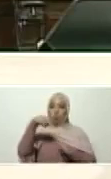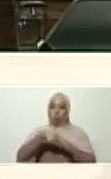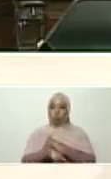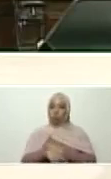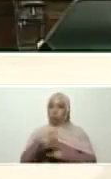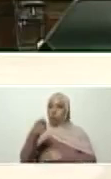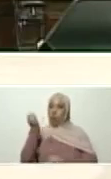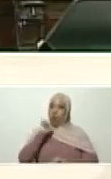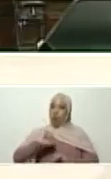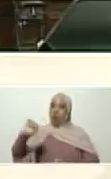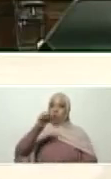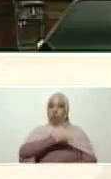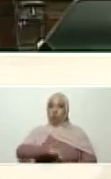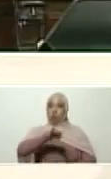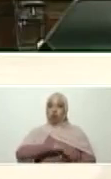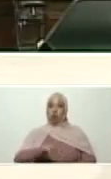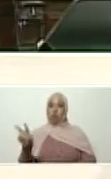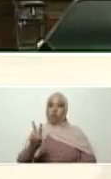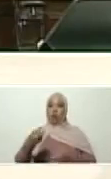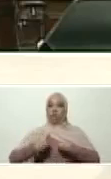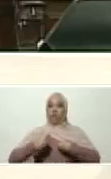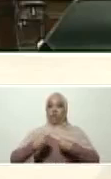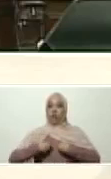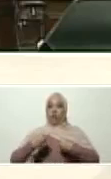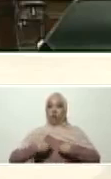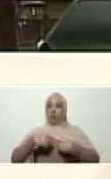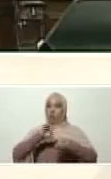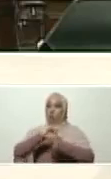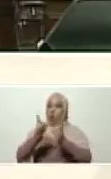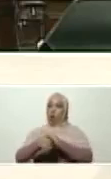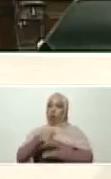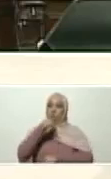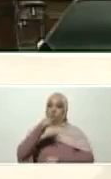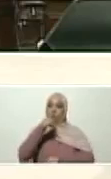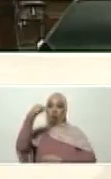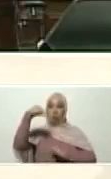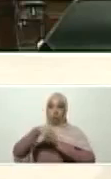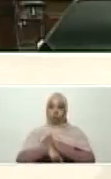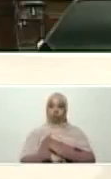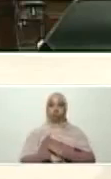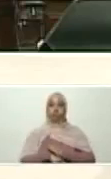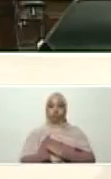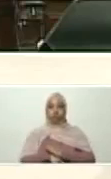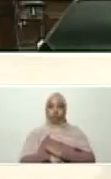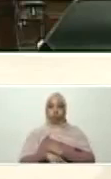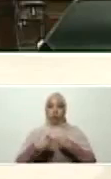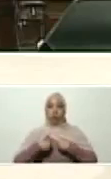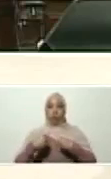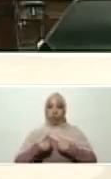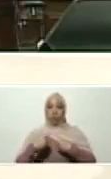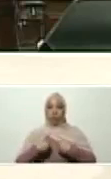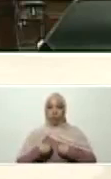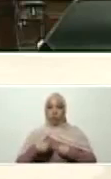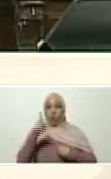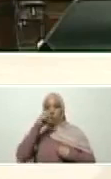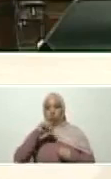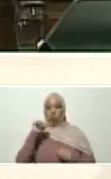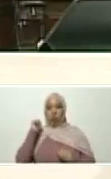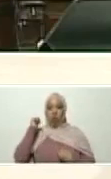de la sociedad. Y Venezuela está viviendo una transformación de las más profundas que hayamos vivido en mucho